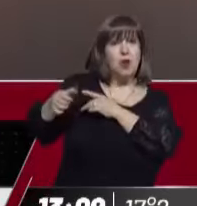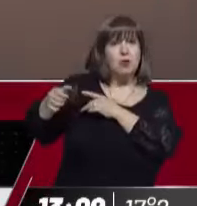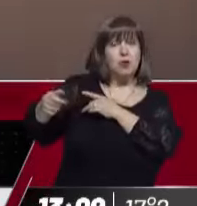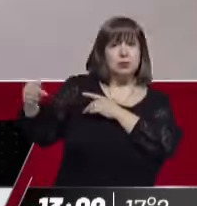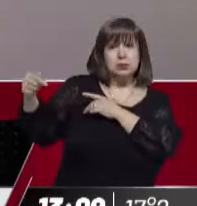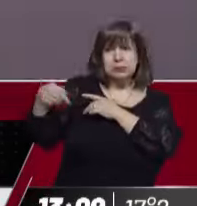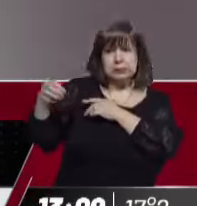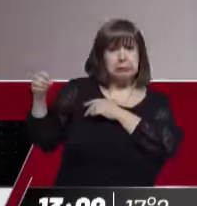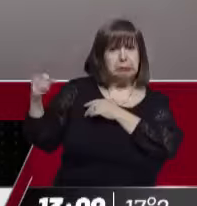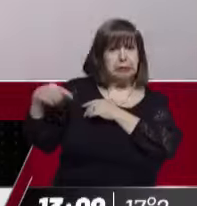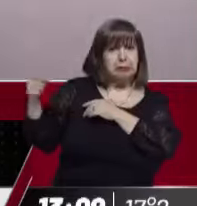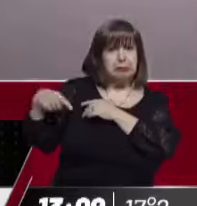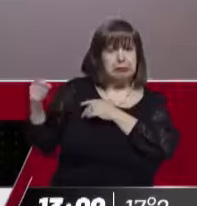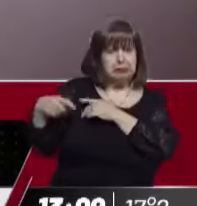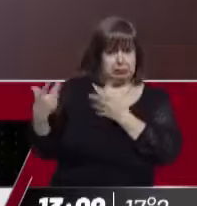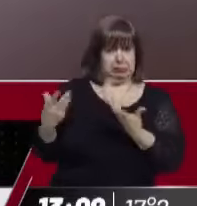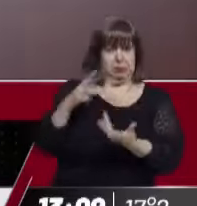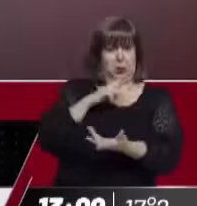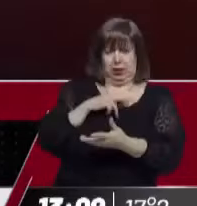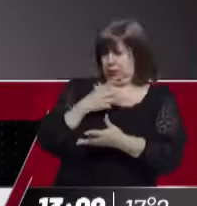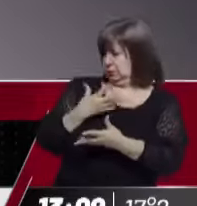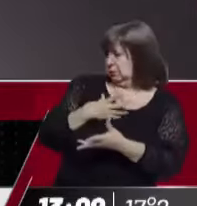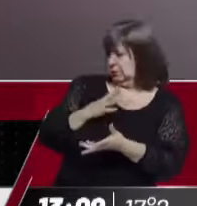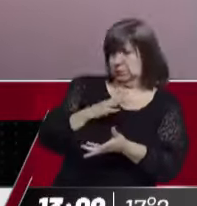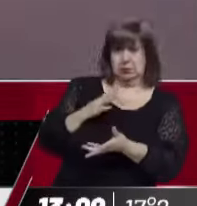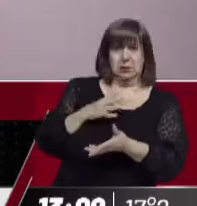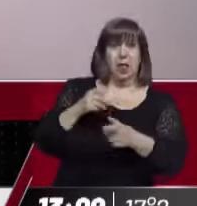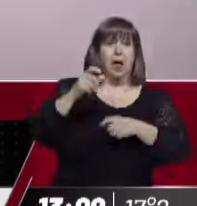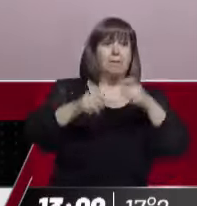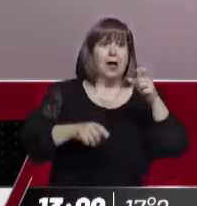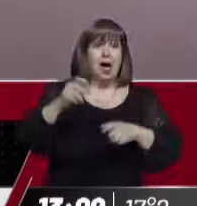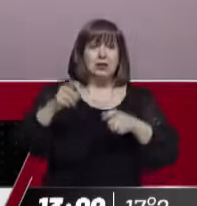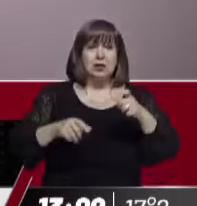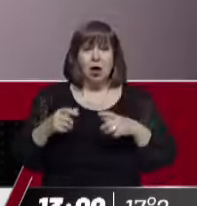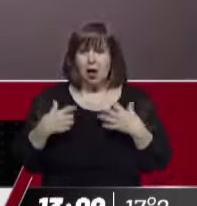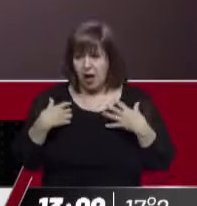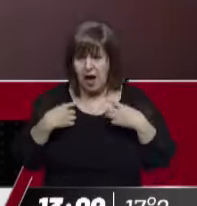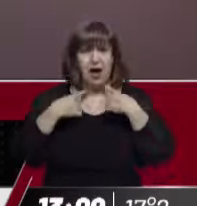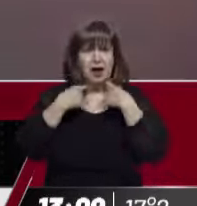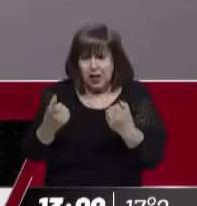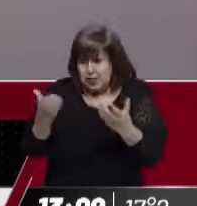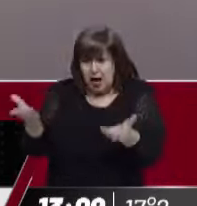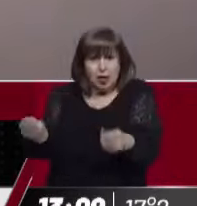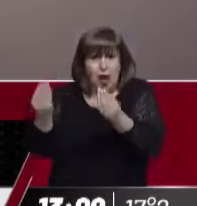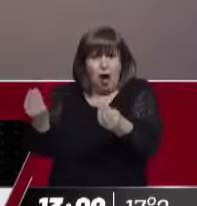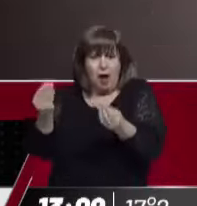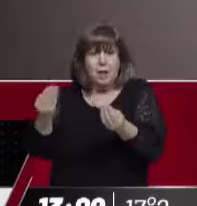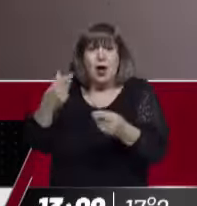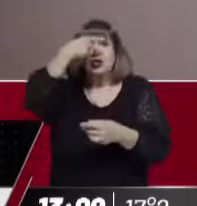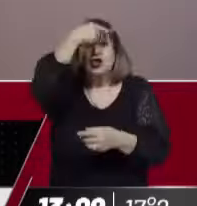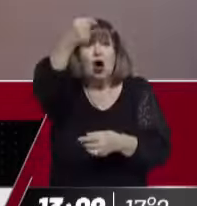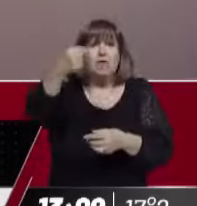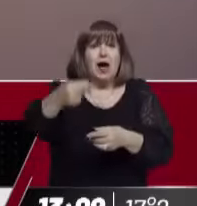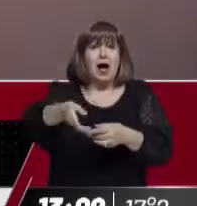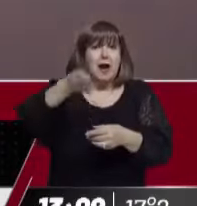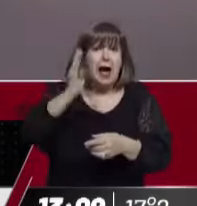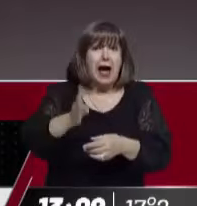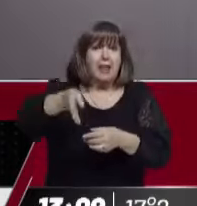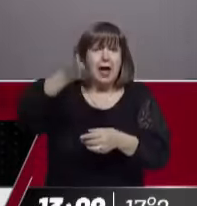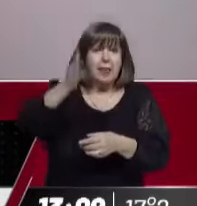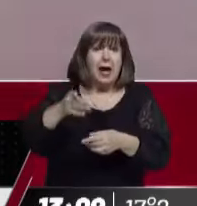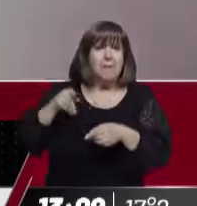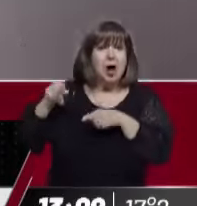eyacular sobre ella. En este momento toda la gente, todos los pasajeros comenzaron a gritar al chofer que no detuviera su paso, ya que